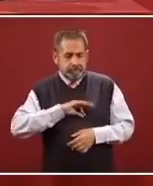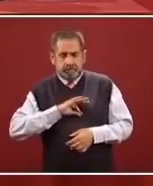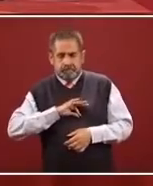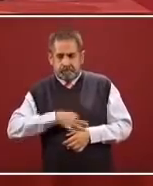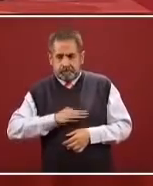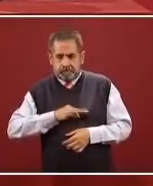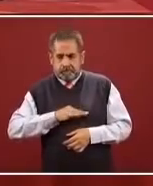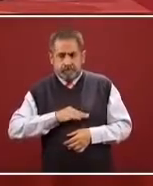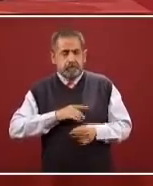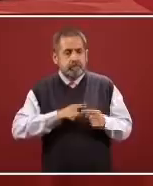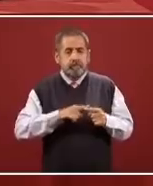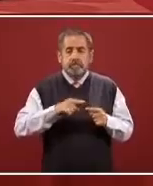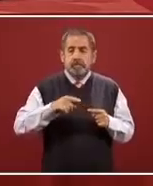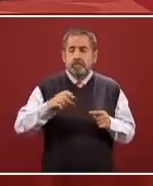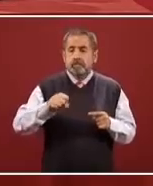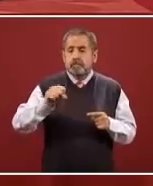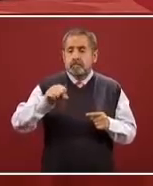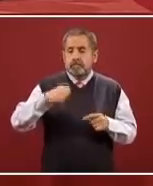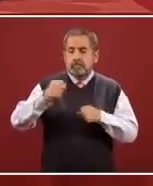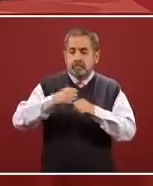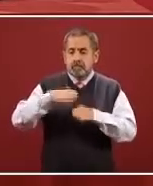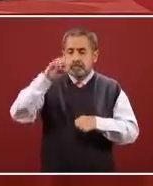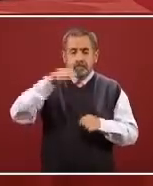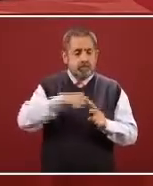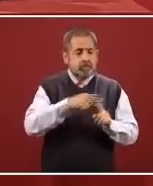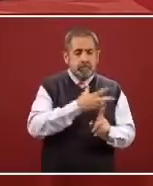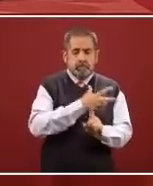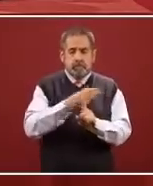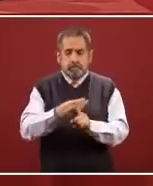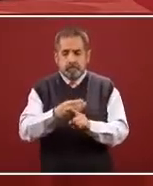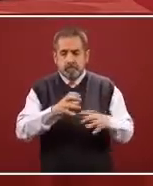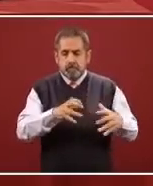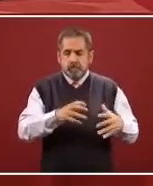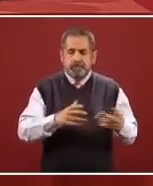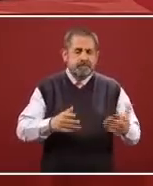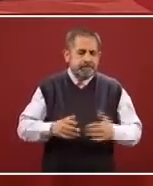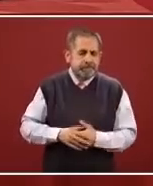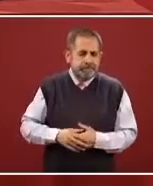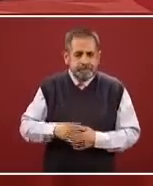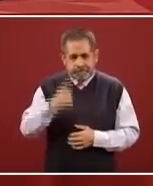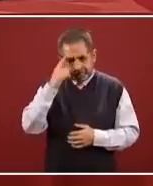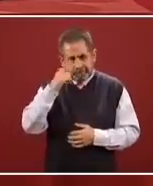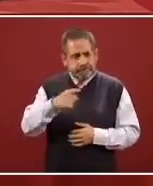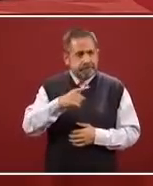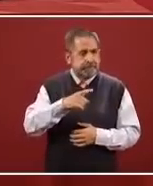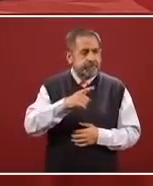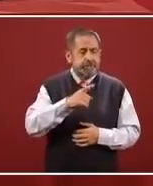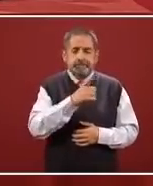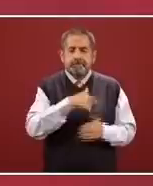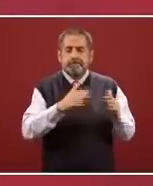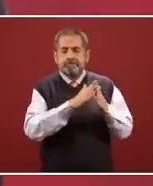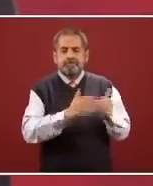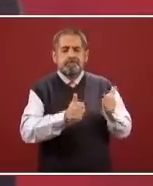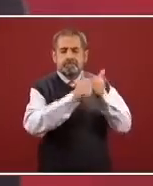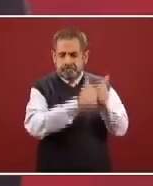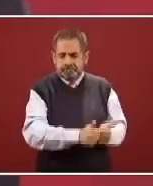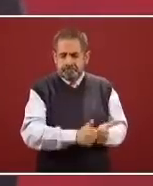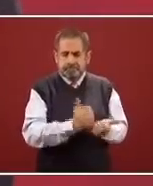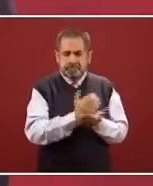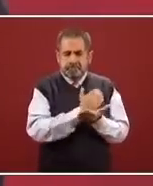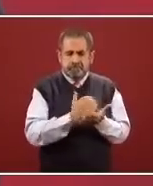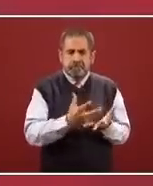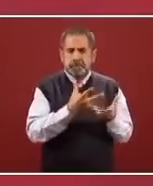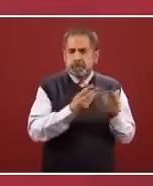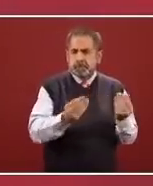personas de más de 60 años es este grupo de edad. Entonces, mitigar la infección en las casas, en